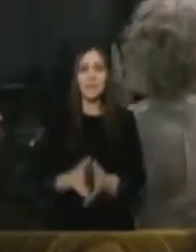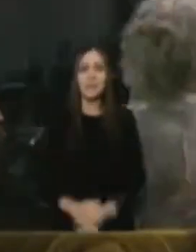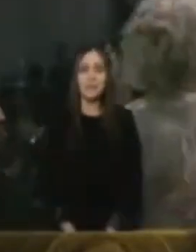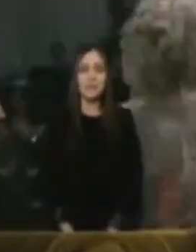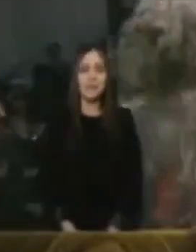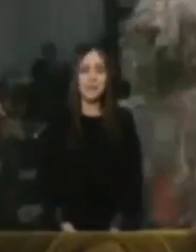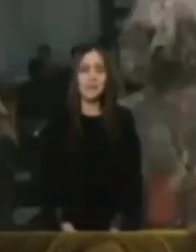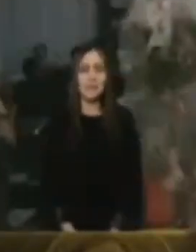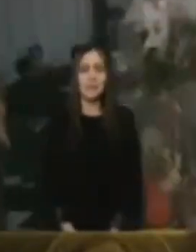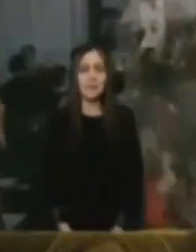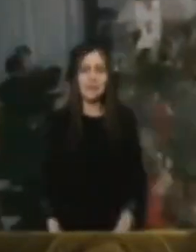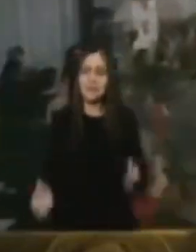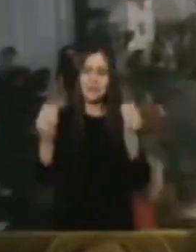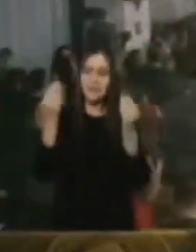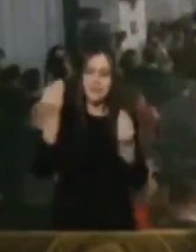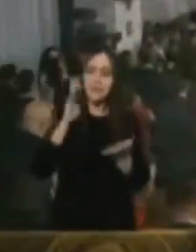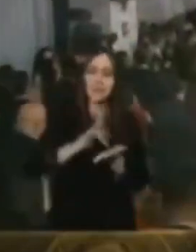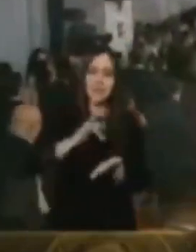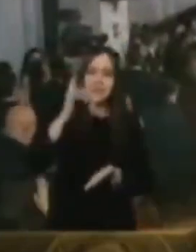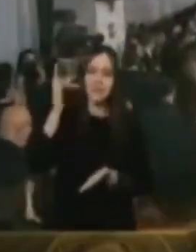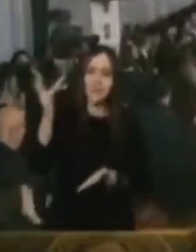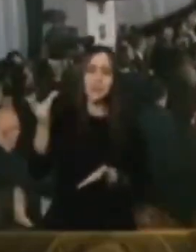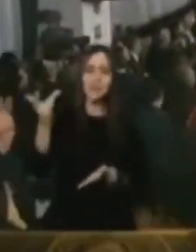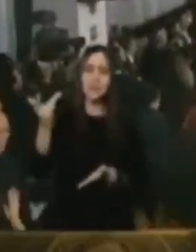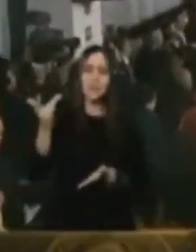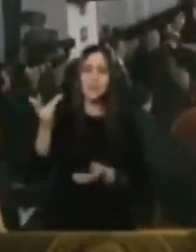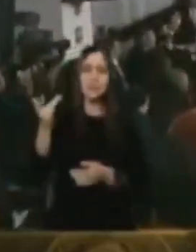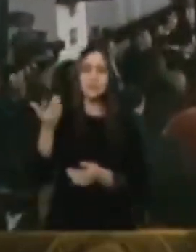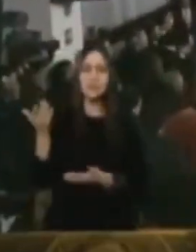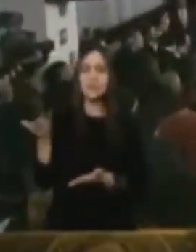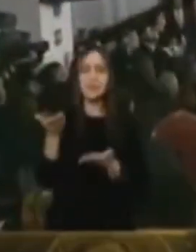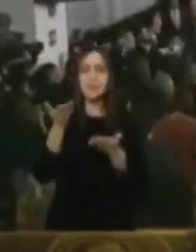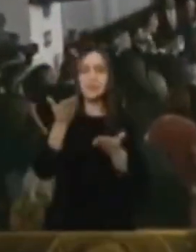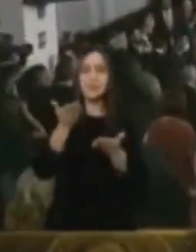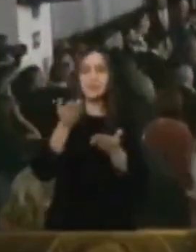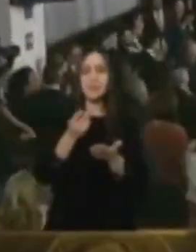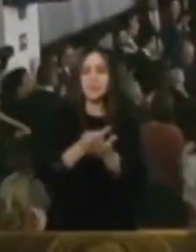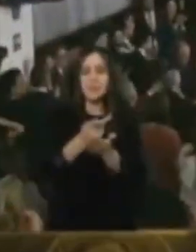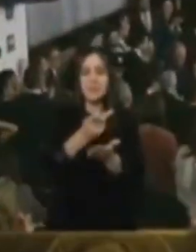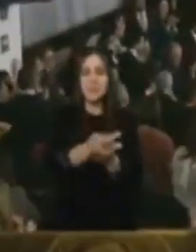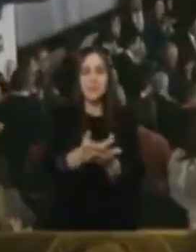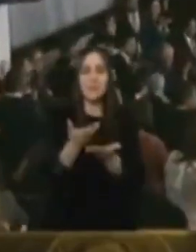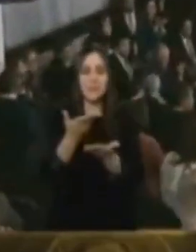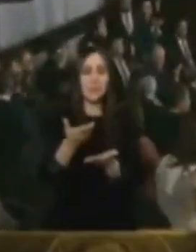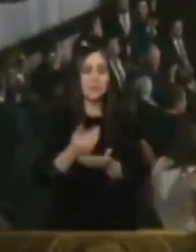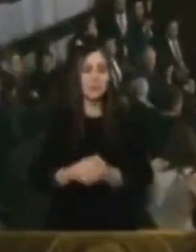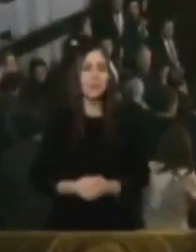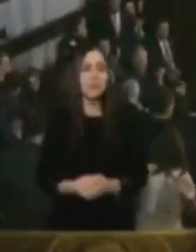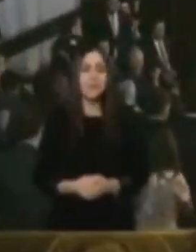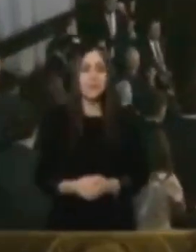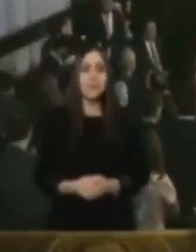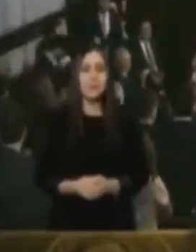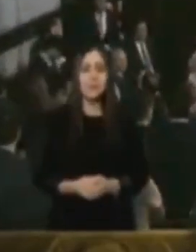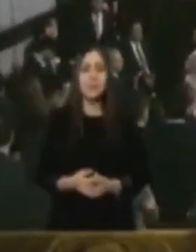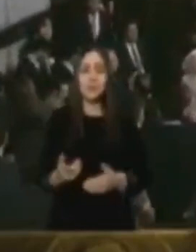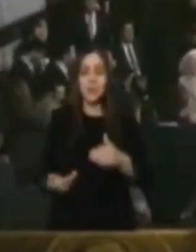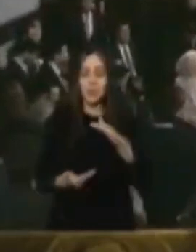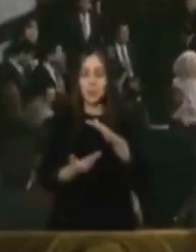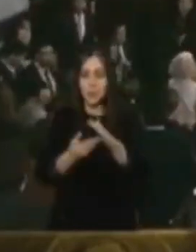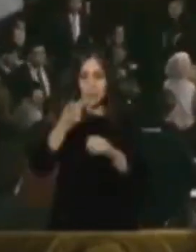Muchas gracias a nuestra galardonada. La mesa